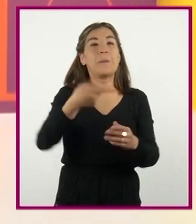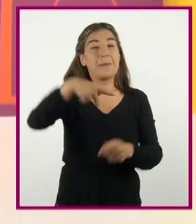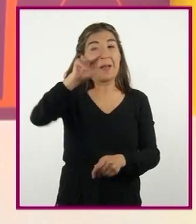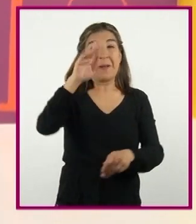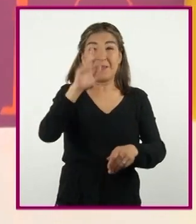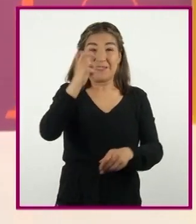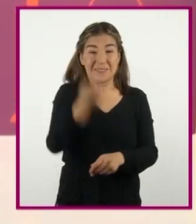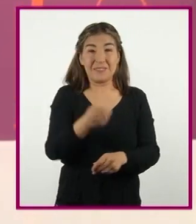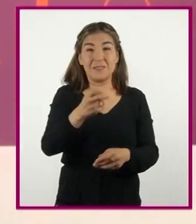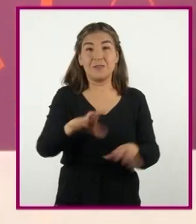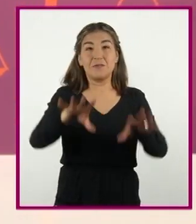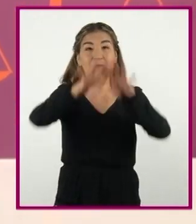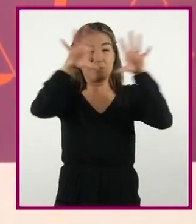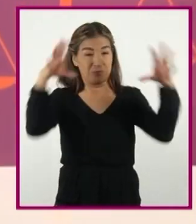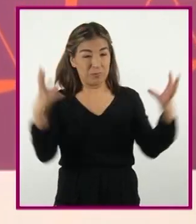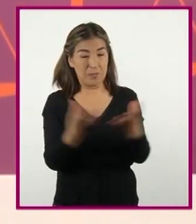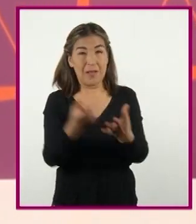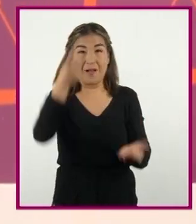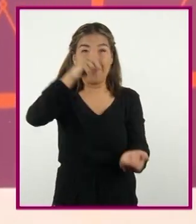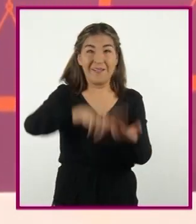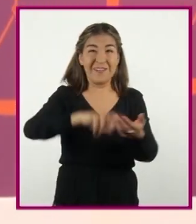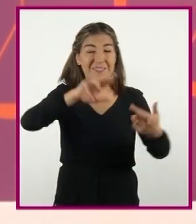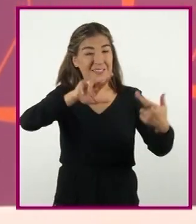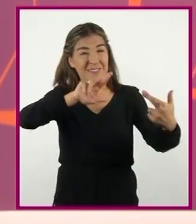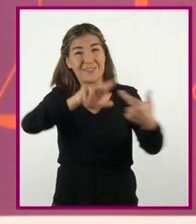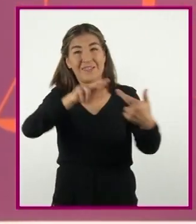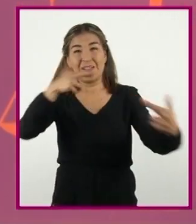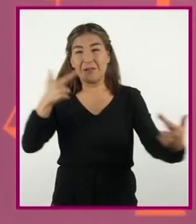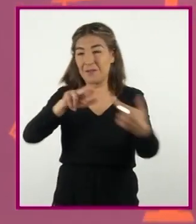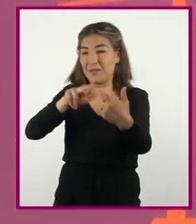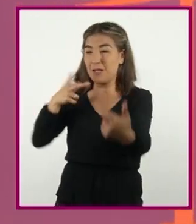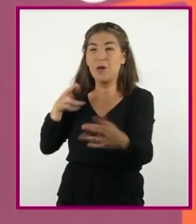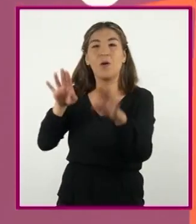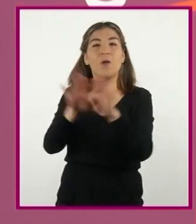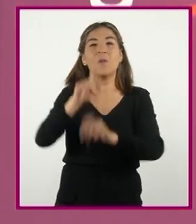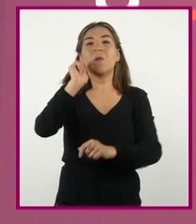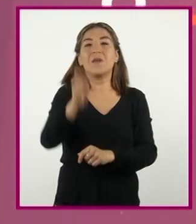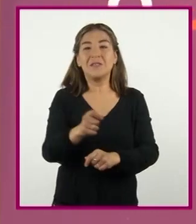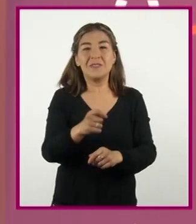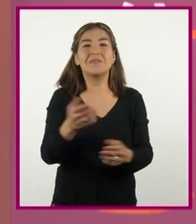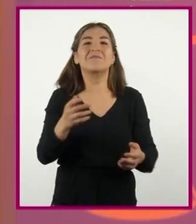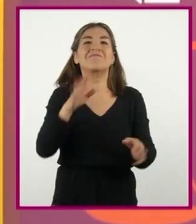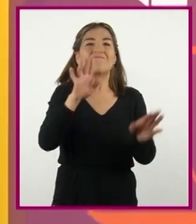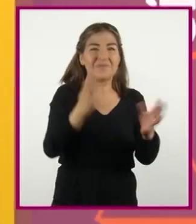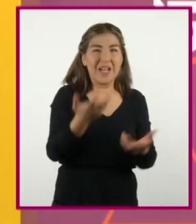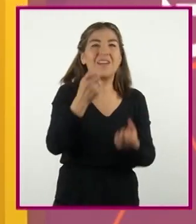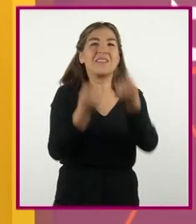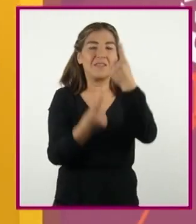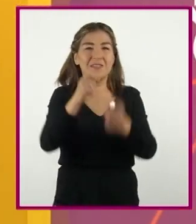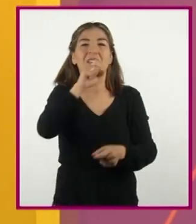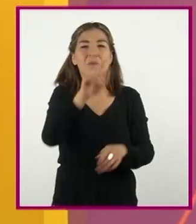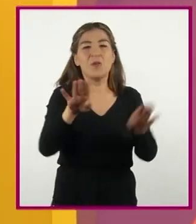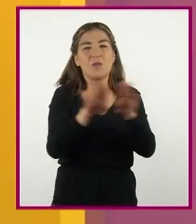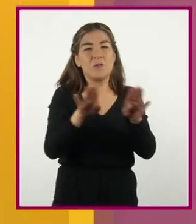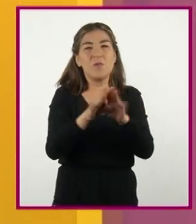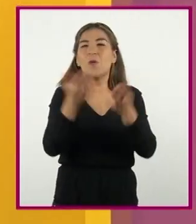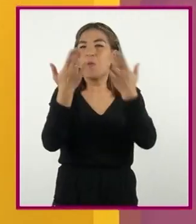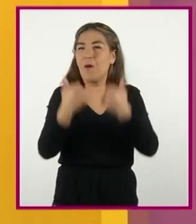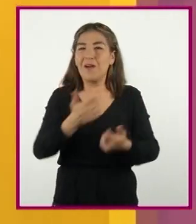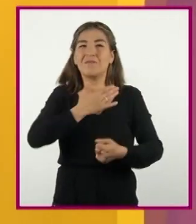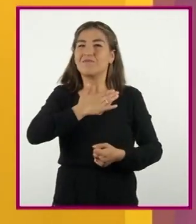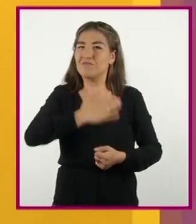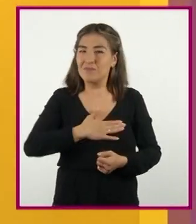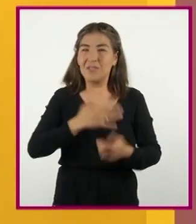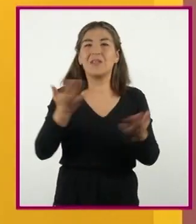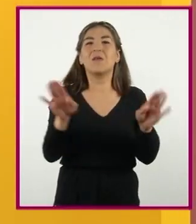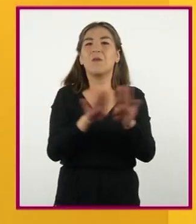extenso de las diferentes regiones del planeta presenta serias desigualdades y multiplicidad de problemas y